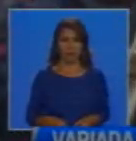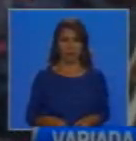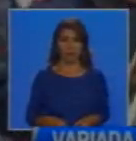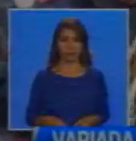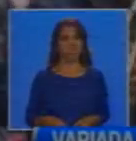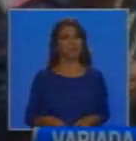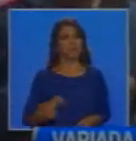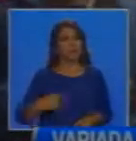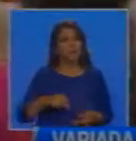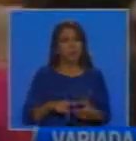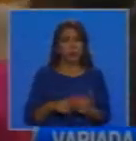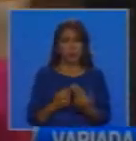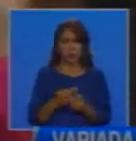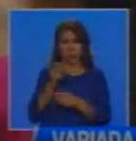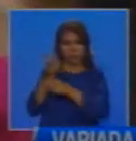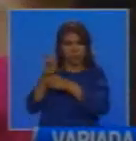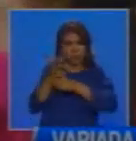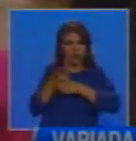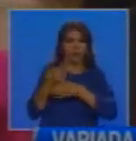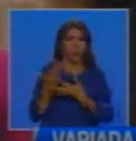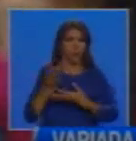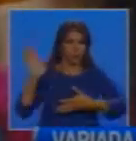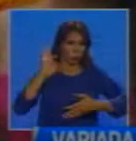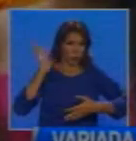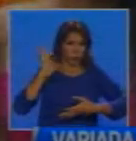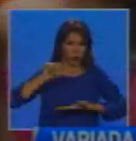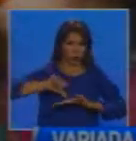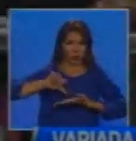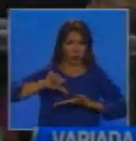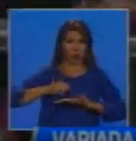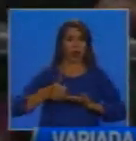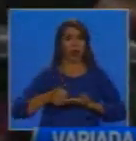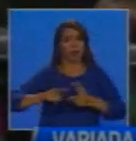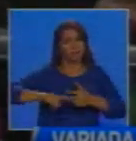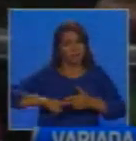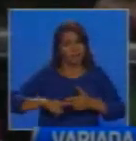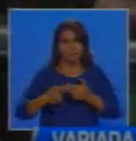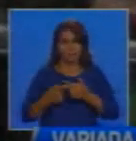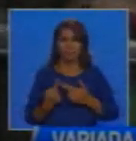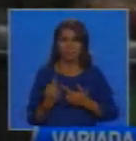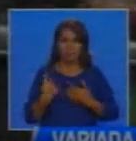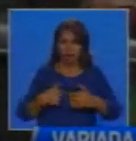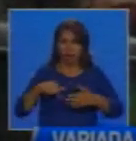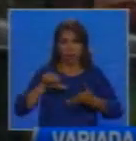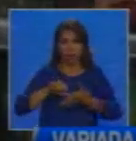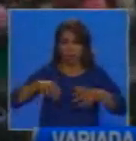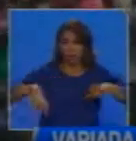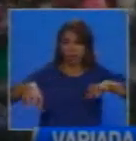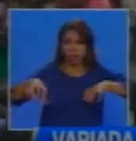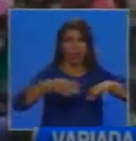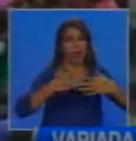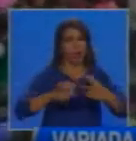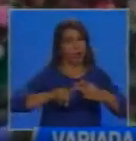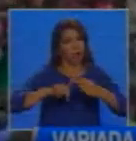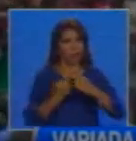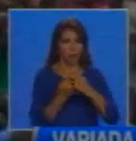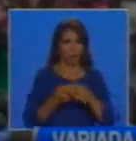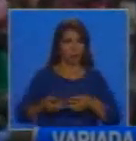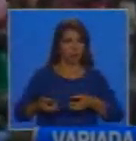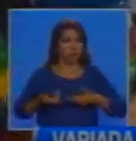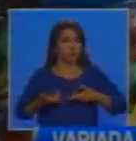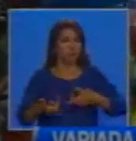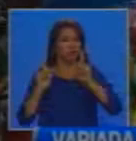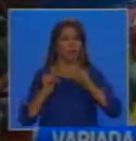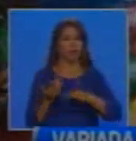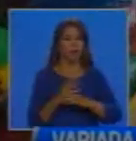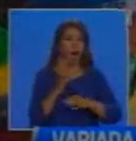Nuestro recorrido inicia en Tulcán, donde los festejos carnavaleros arrancaron en cada una de sus parroquias, donde se busca cambiar el juego brusco